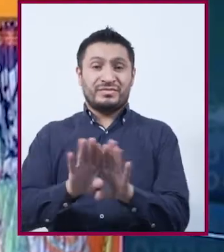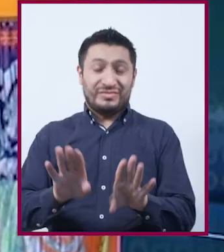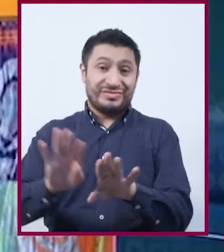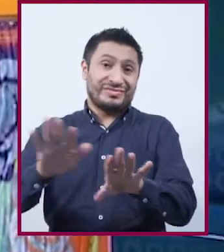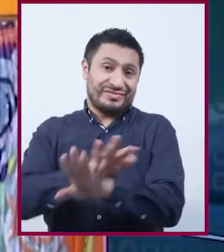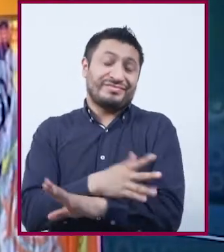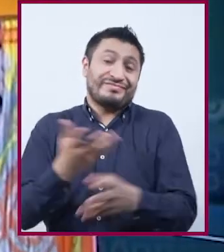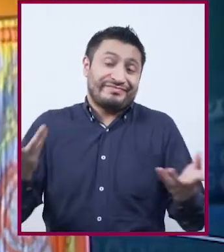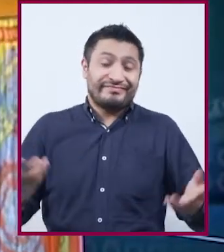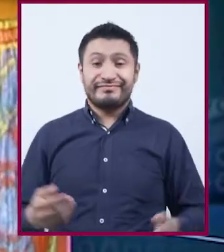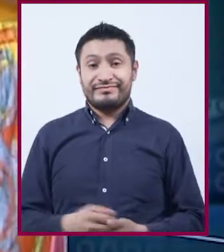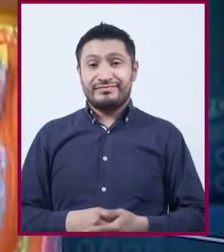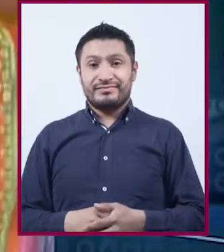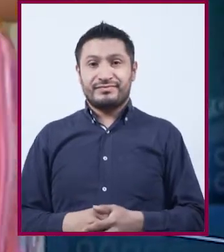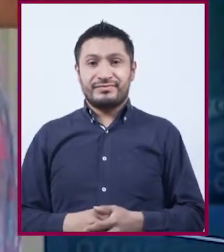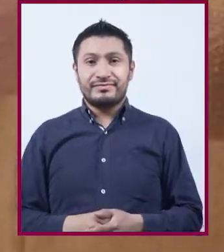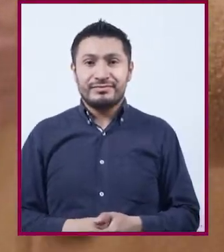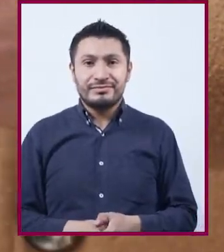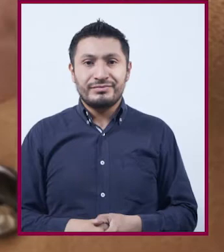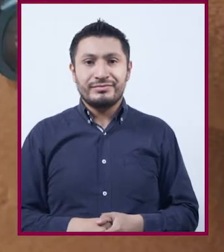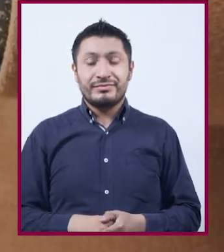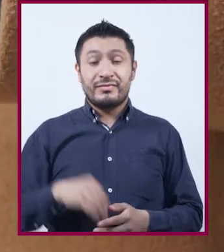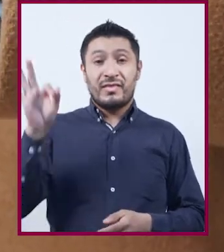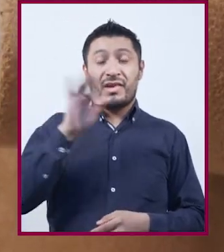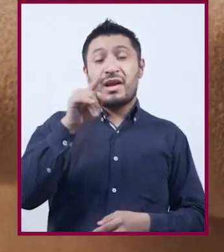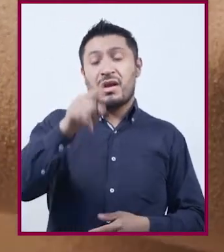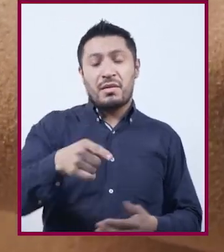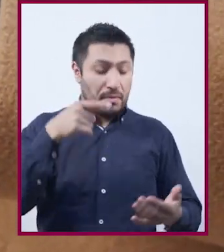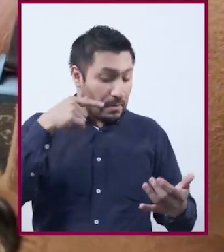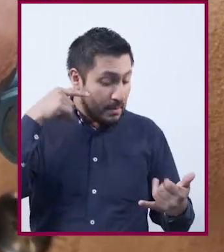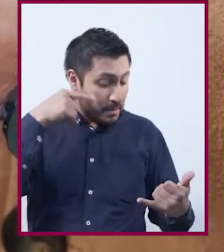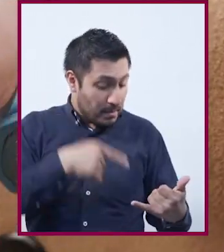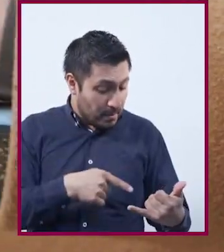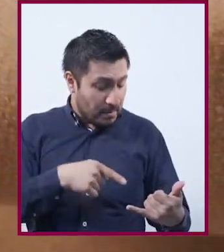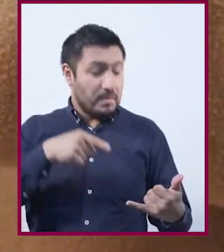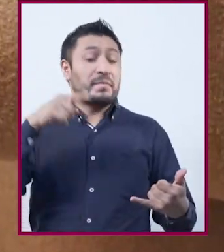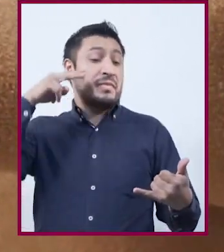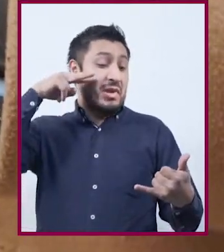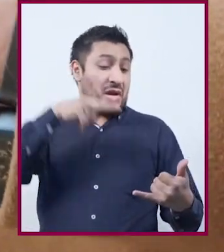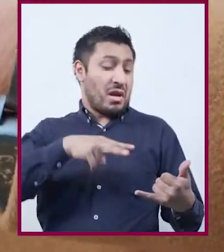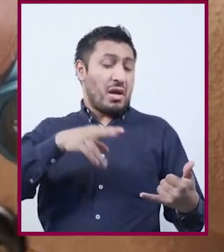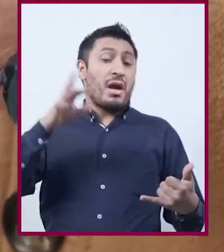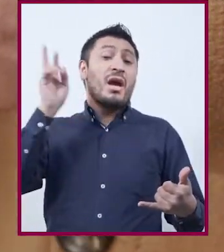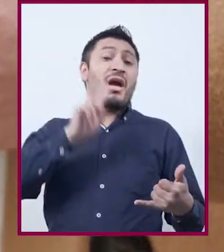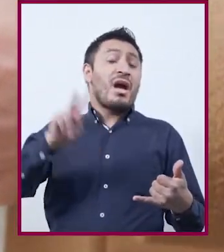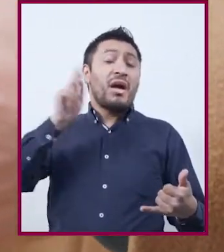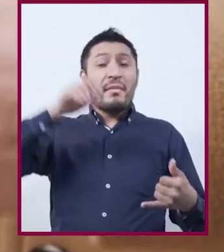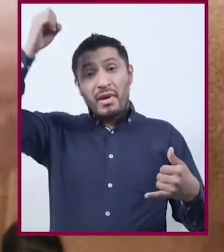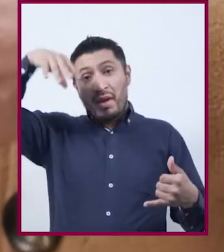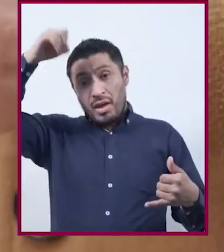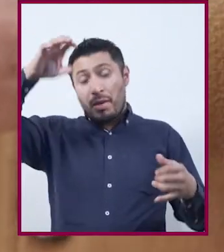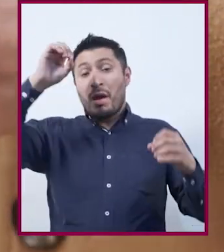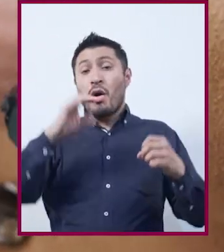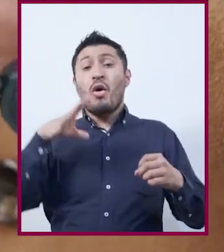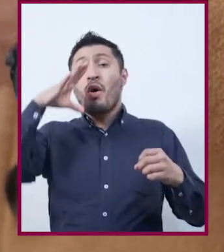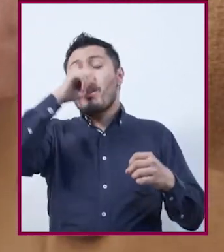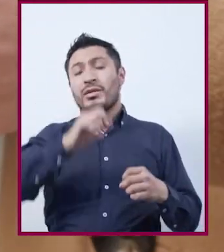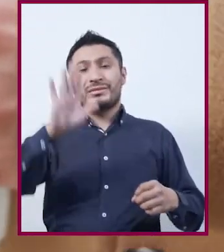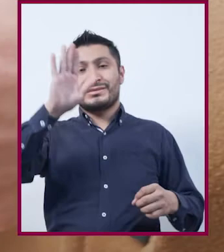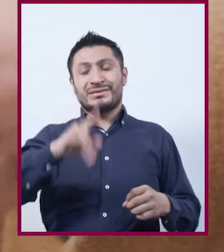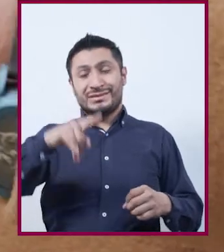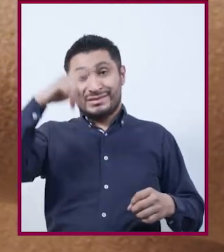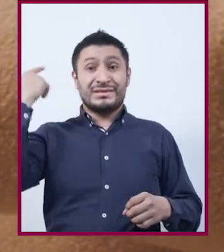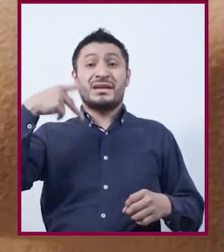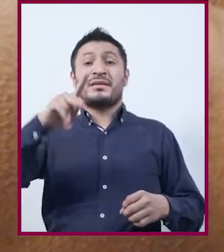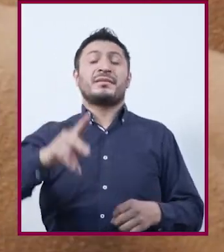¿Cómo cambiar este tipo de prácticas? O quizás desde tu teléfono consultas si va a llover o si hará calor. Todo parece tan